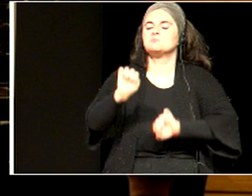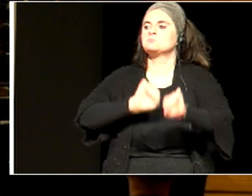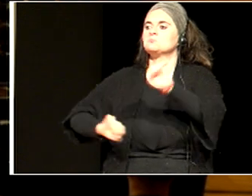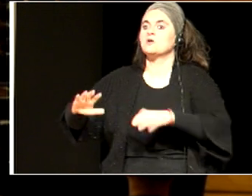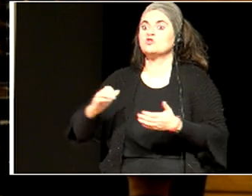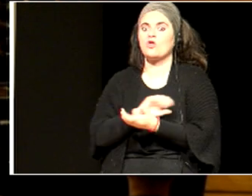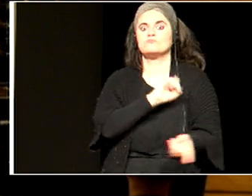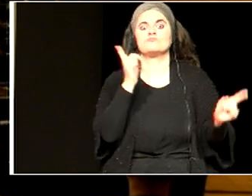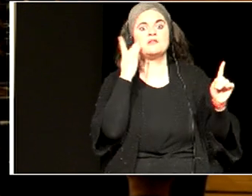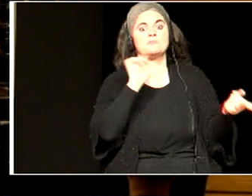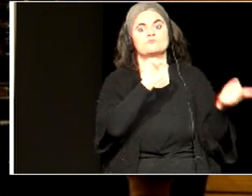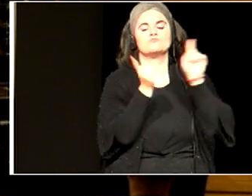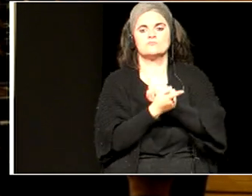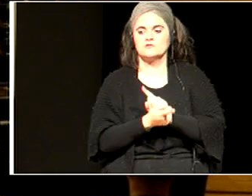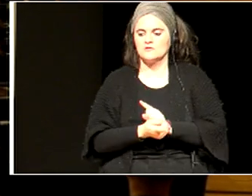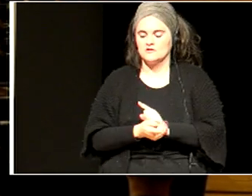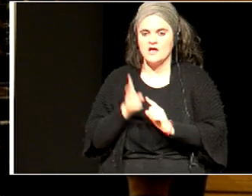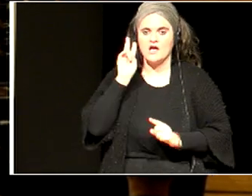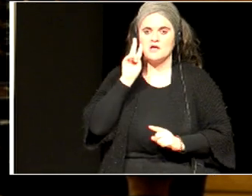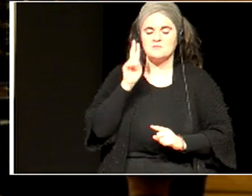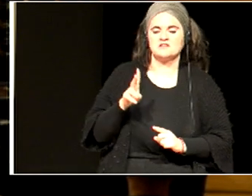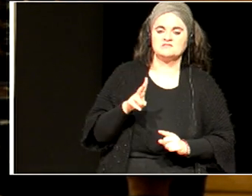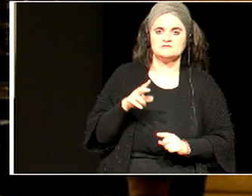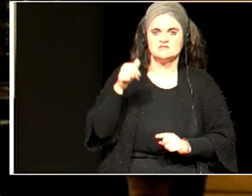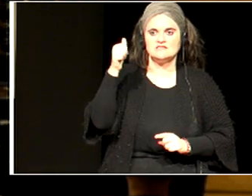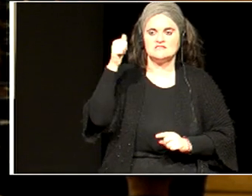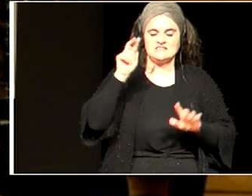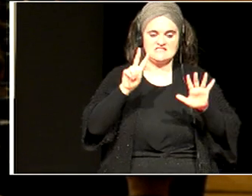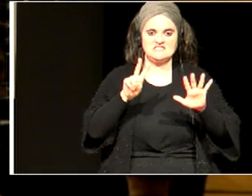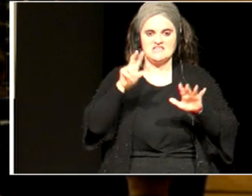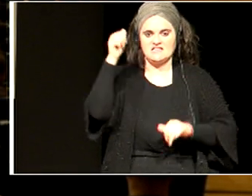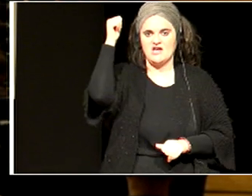chorros del oro y ahí aparecen siete más y bolillos enanos